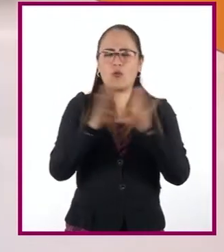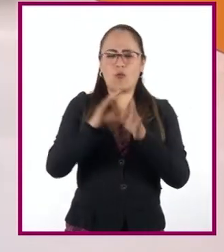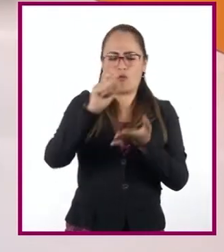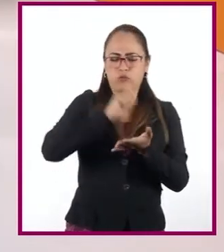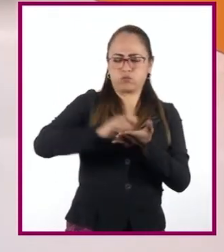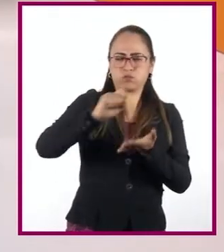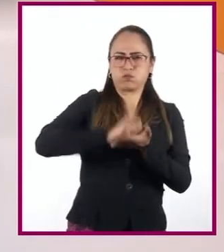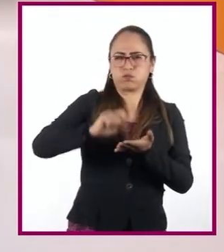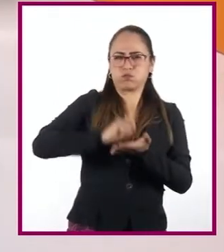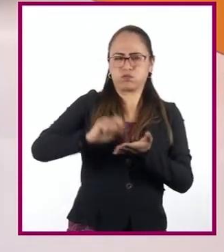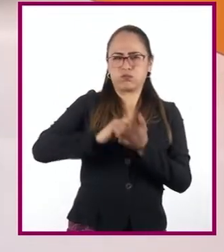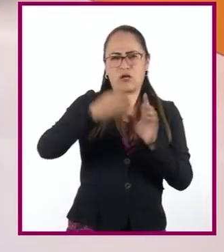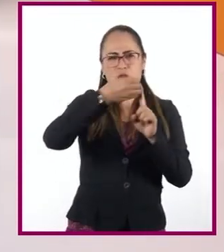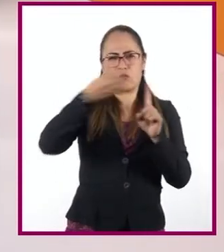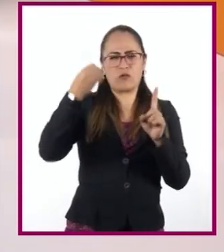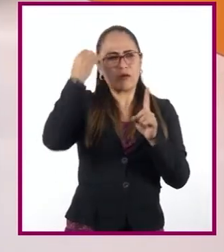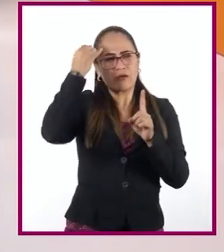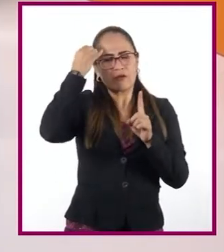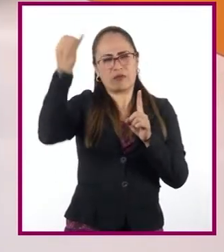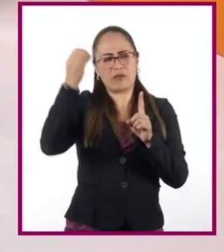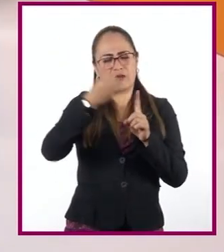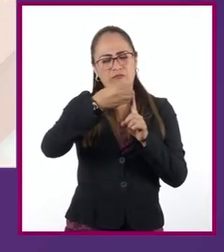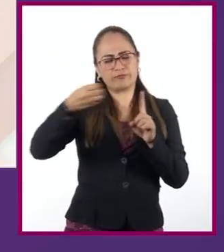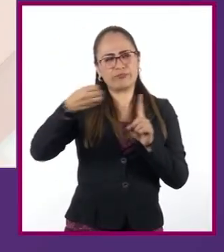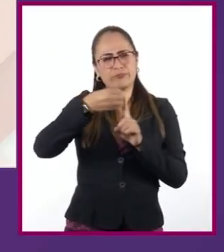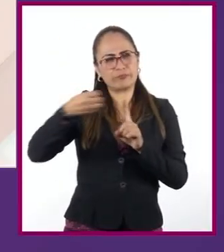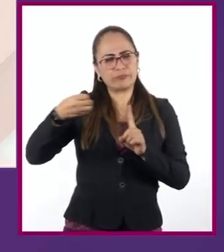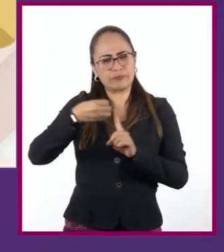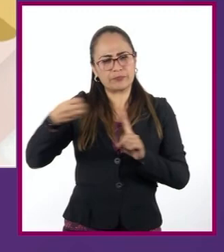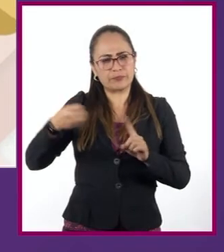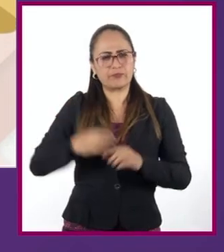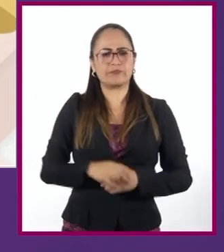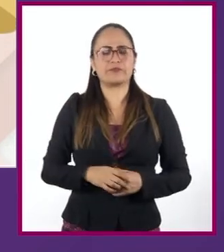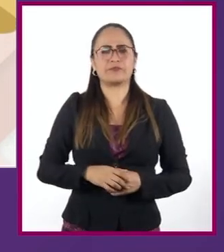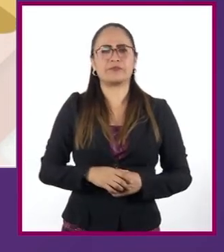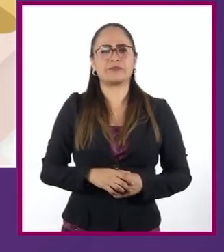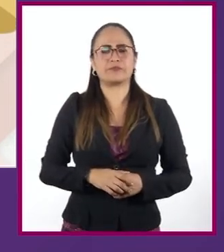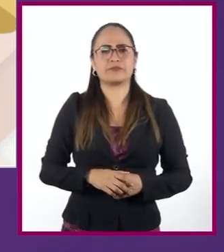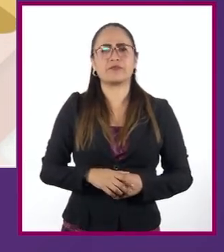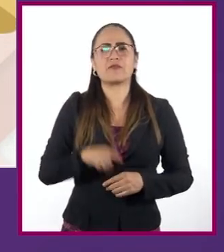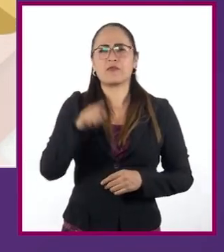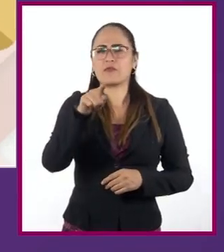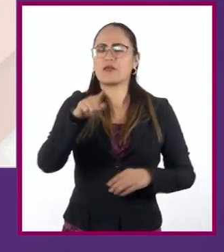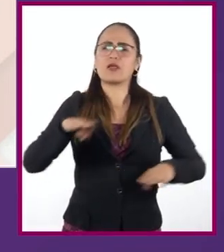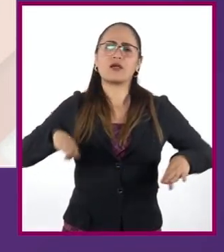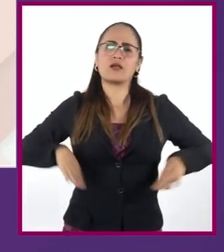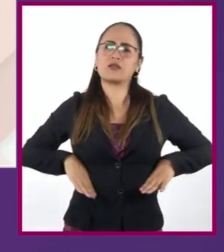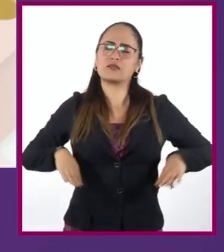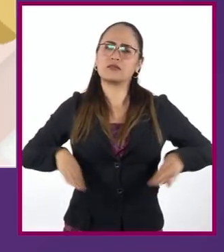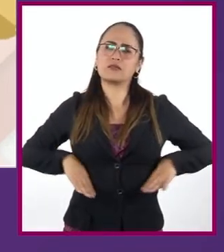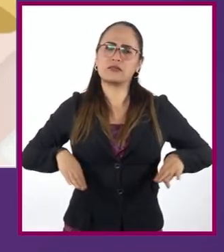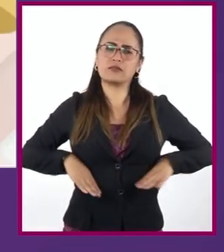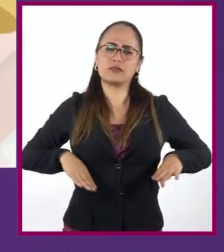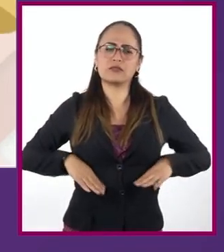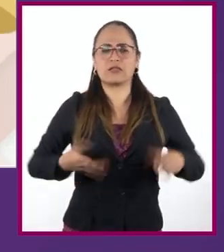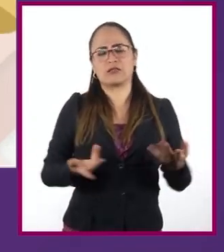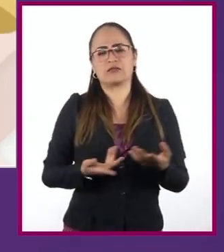en la que se escriben las ideas en el informe. A estas características las podemos